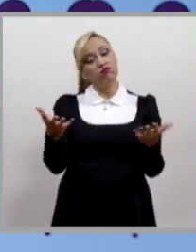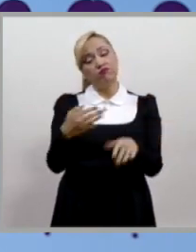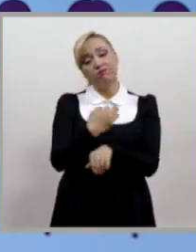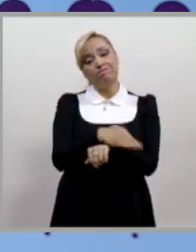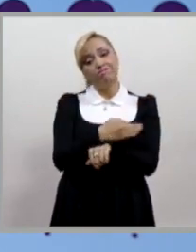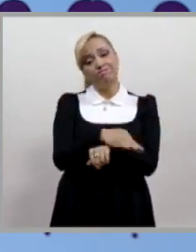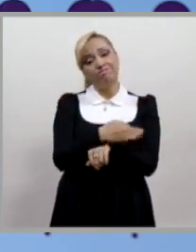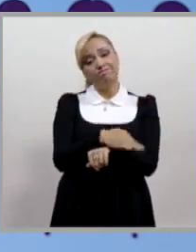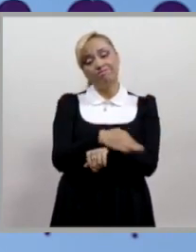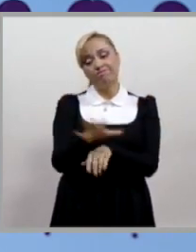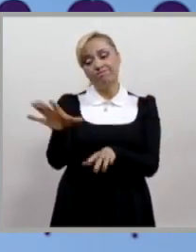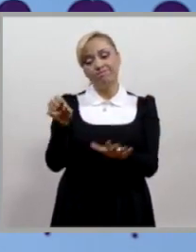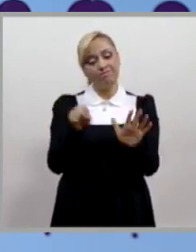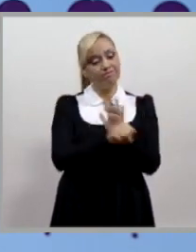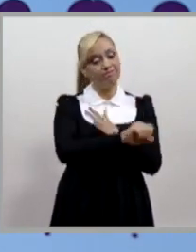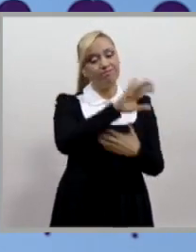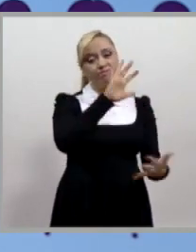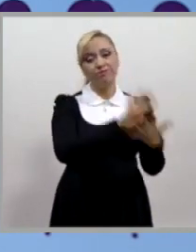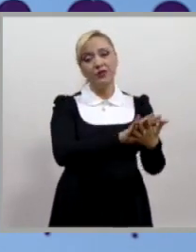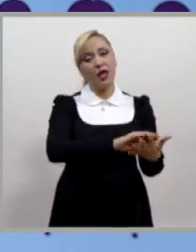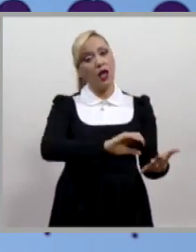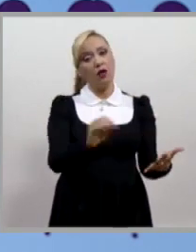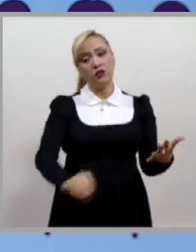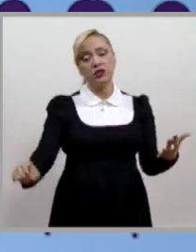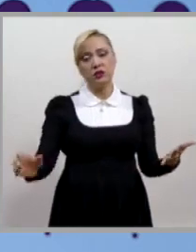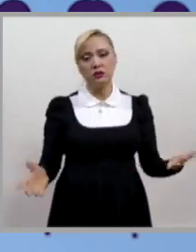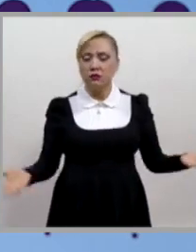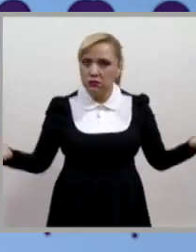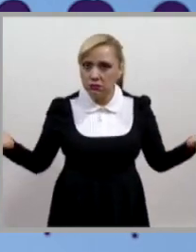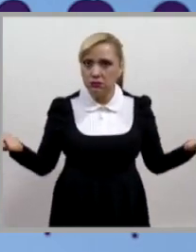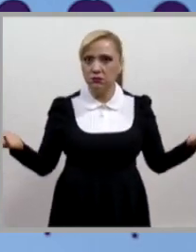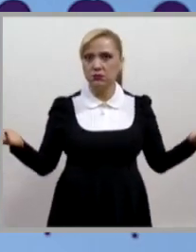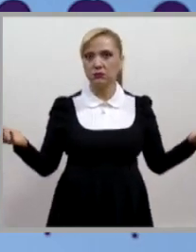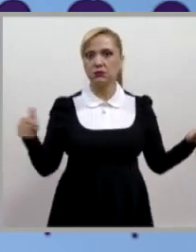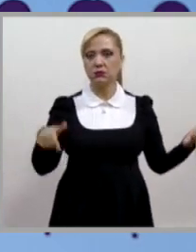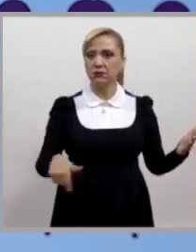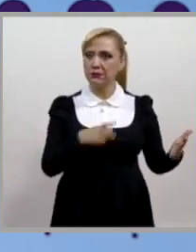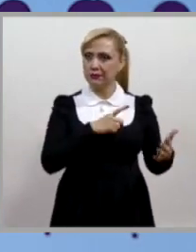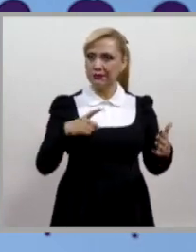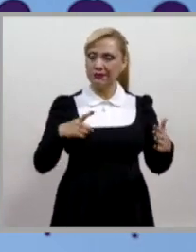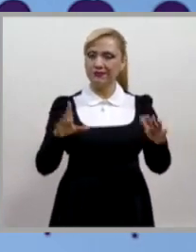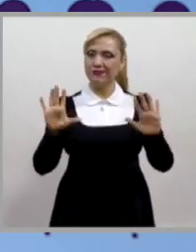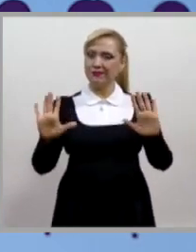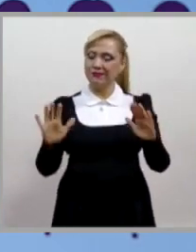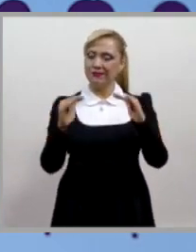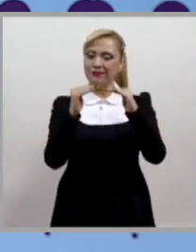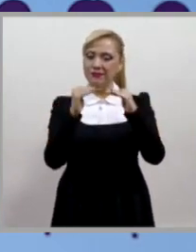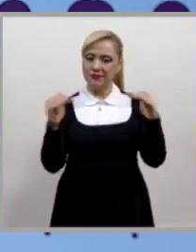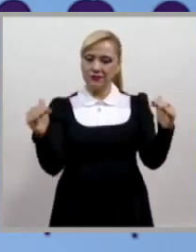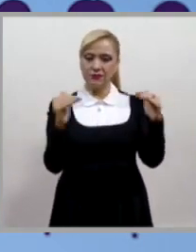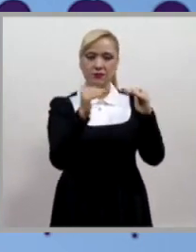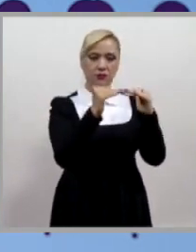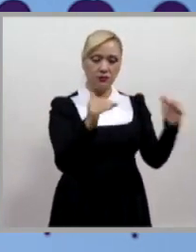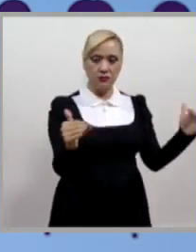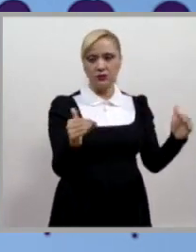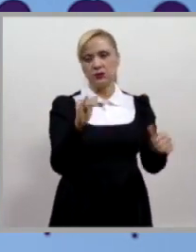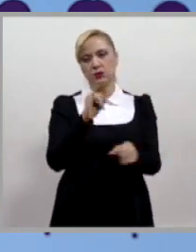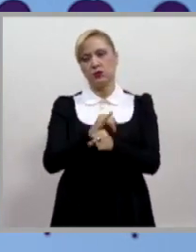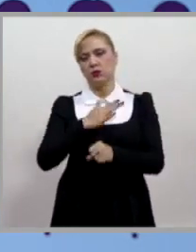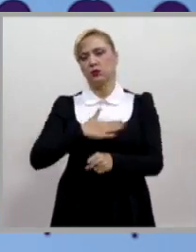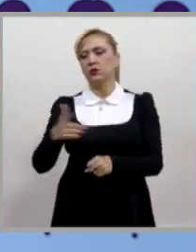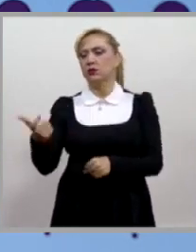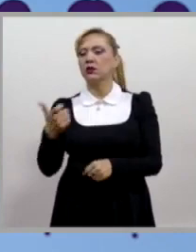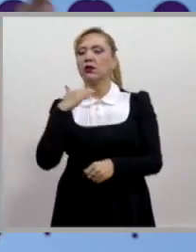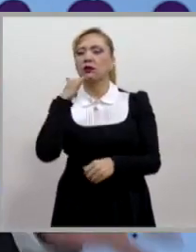económicos que a quienes sí los tienen, ¿no? Entonces el Estado tendría que ser un igualador en ese sentido. Entonces advierto varios desafíos, insisto, el